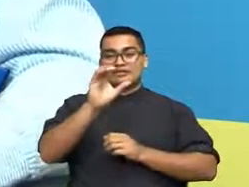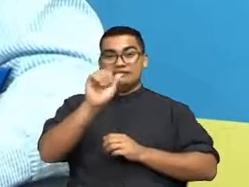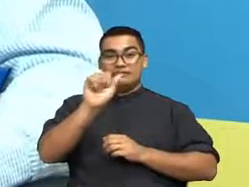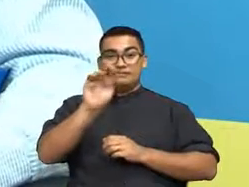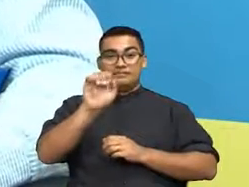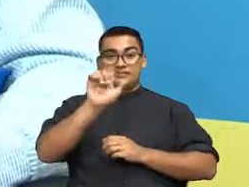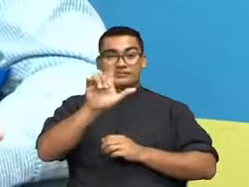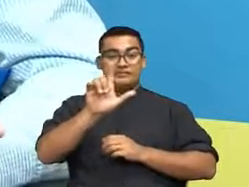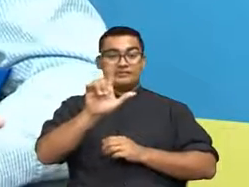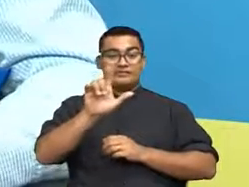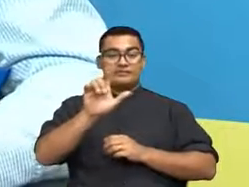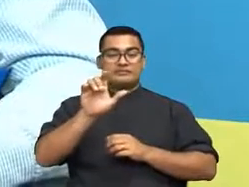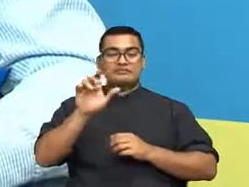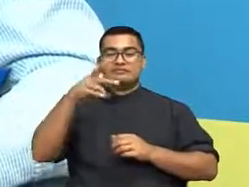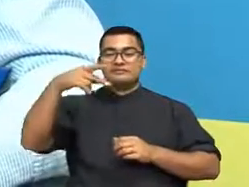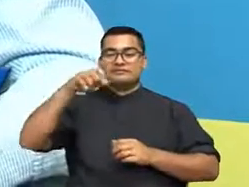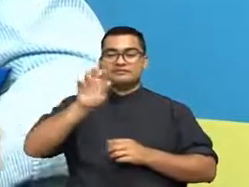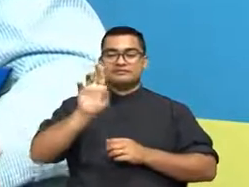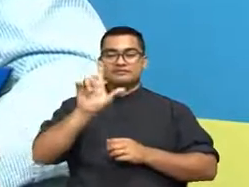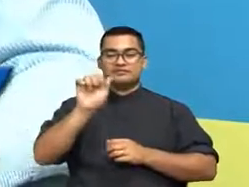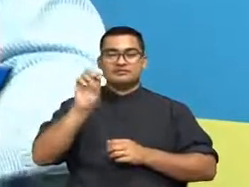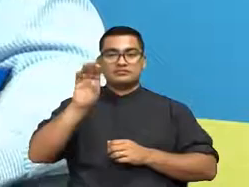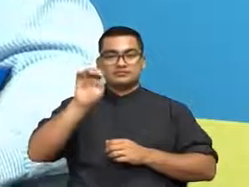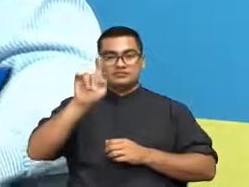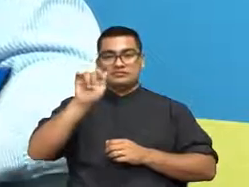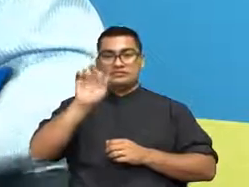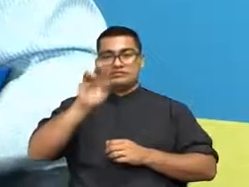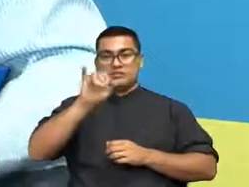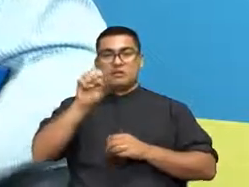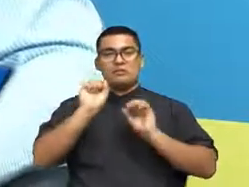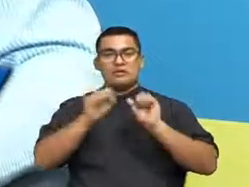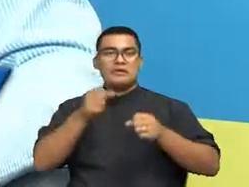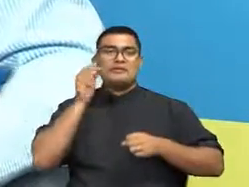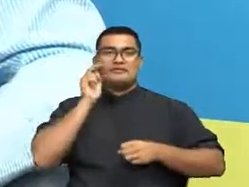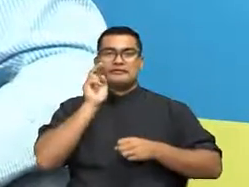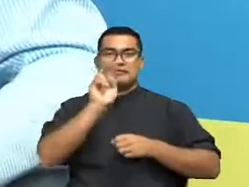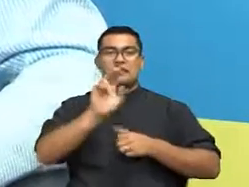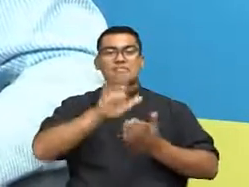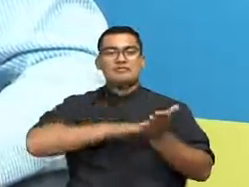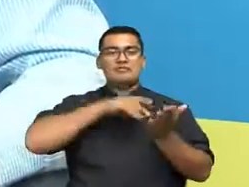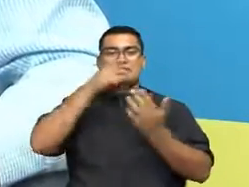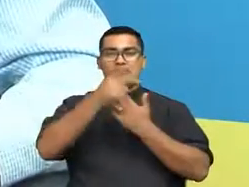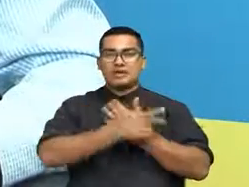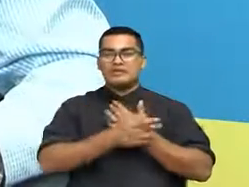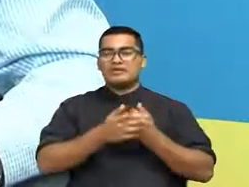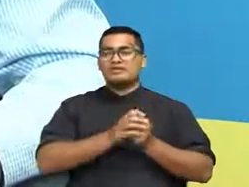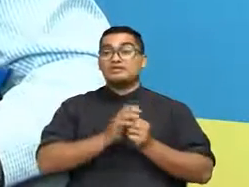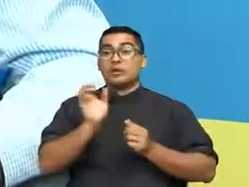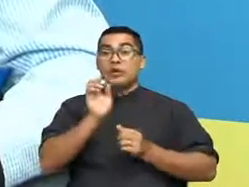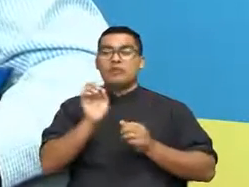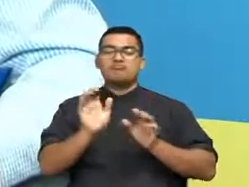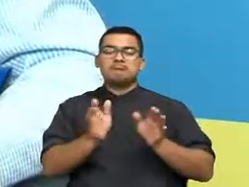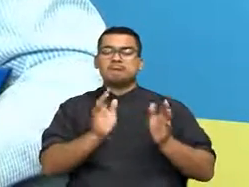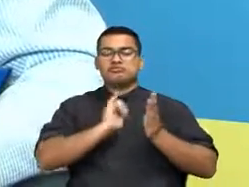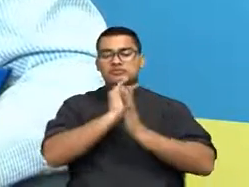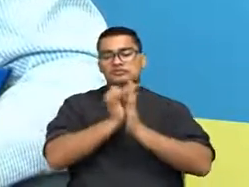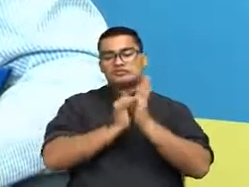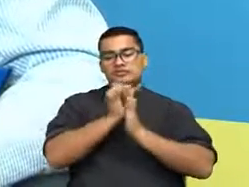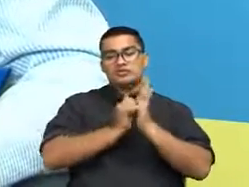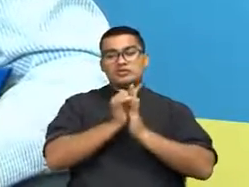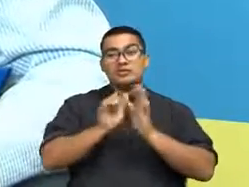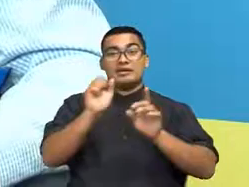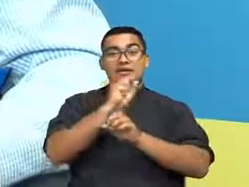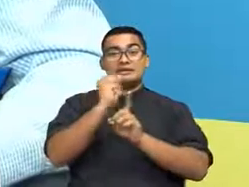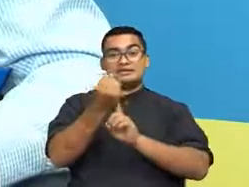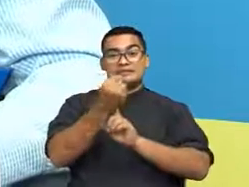Parlamentario. Ahí ustedes pueden ver este programa en vivo. También a quienes nos ven a través de YouTube. En YouTube aparecemos en el buscador como